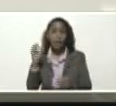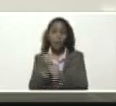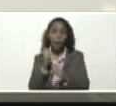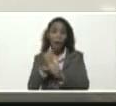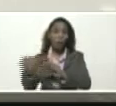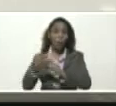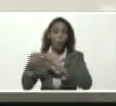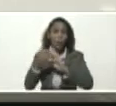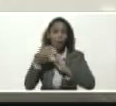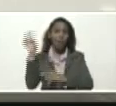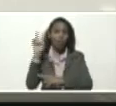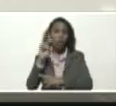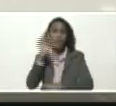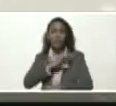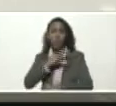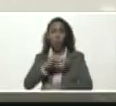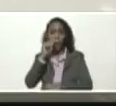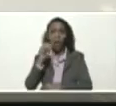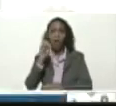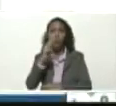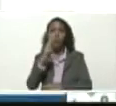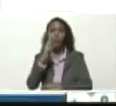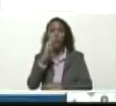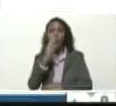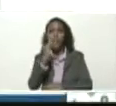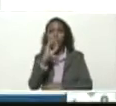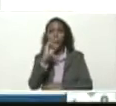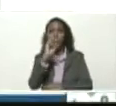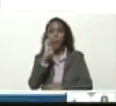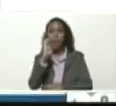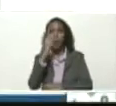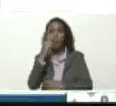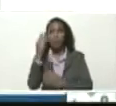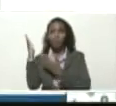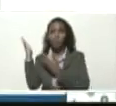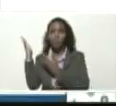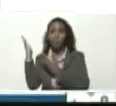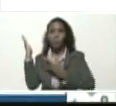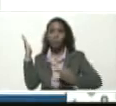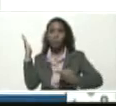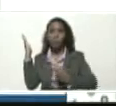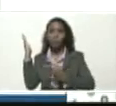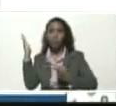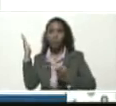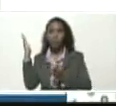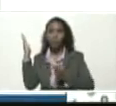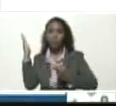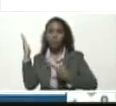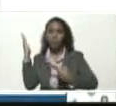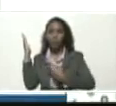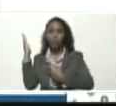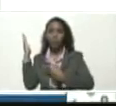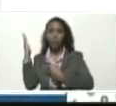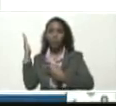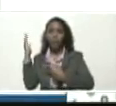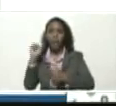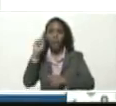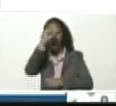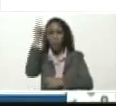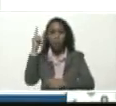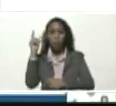Venezuela a la señora Álvaro Uribe Vélez. Estos dos individuos, Iván Simonov y Leopoldo López, prófugo